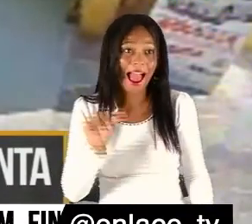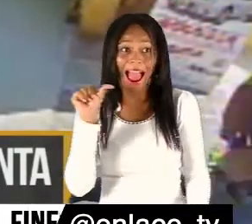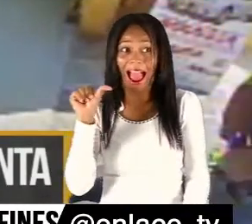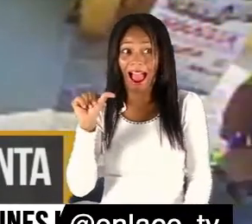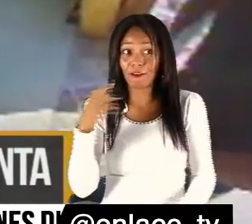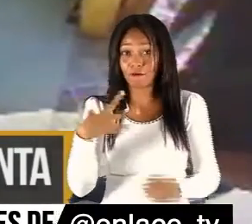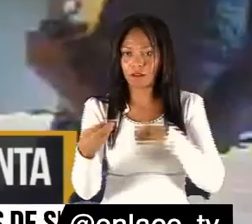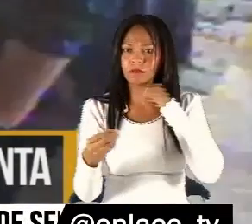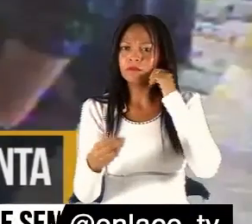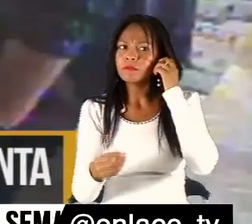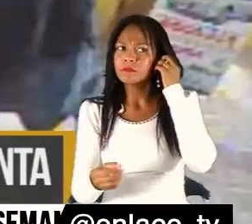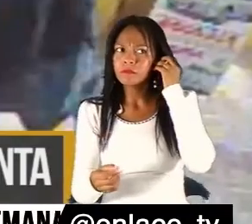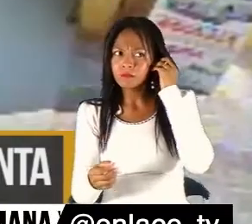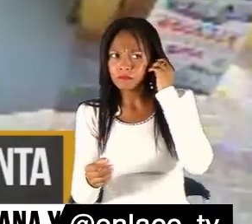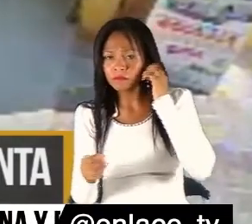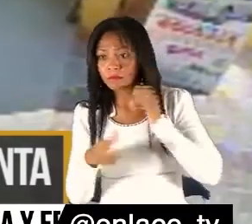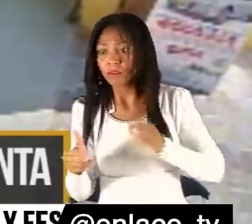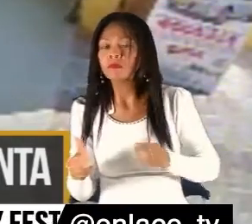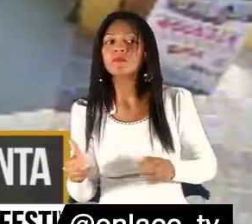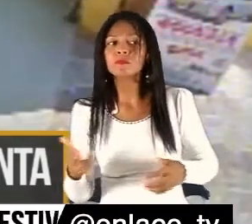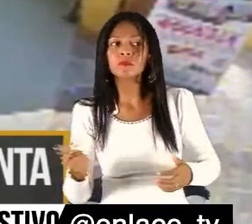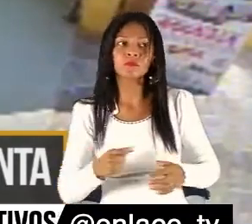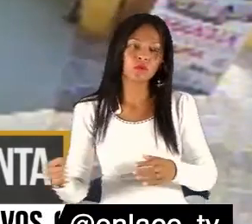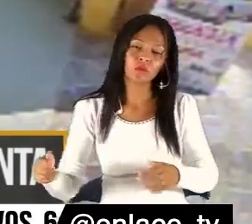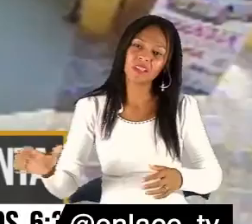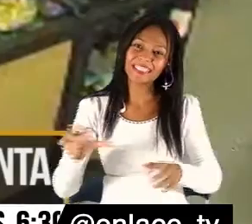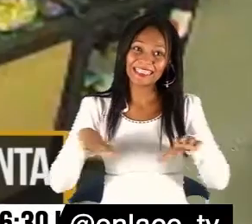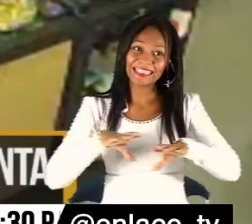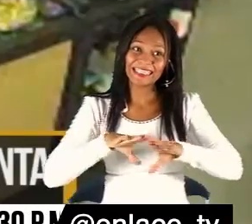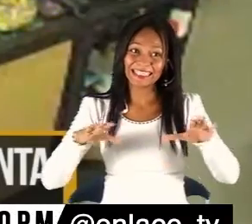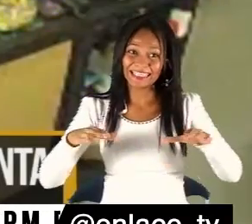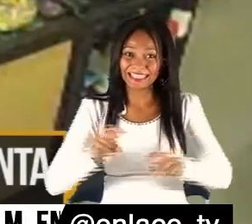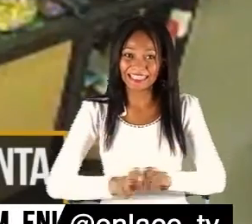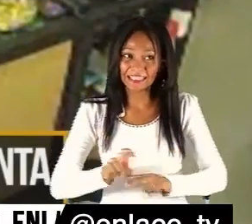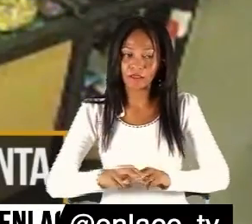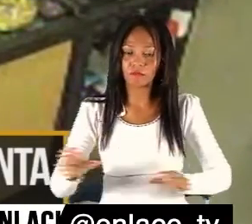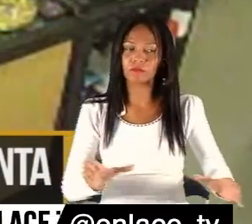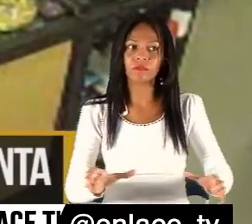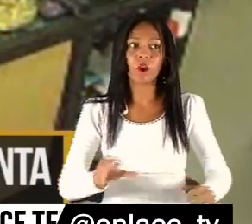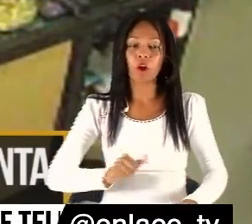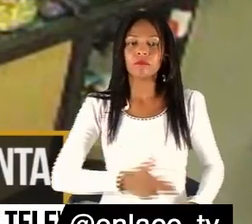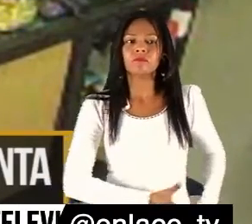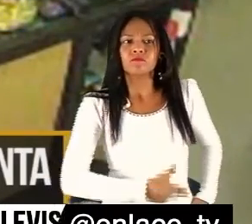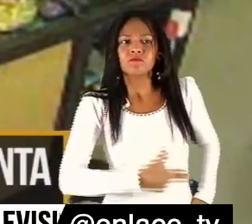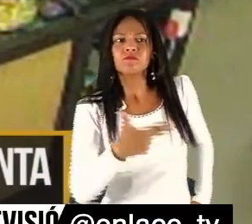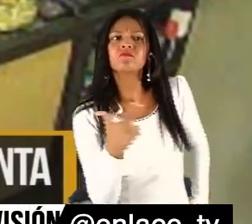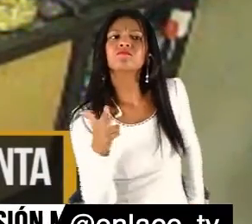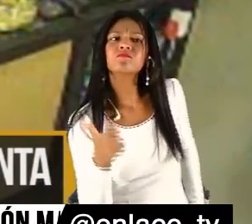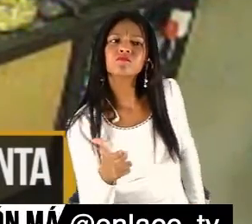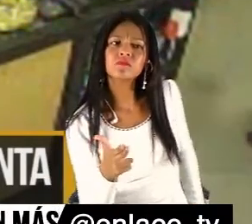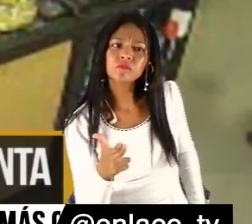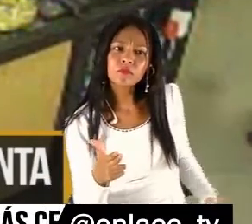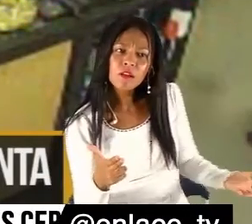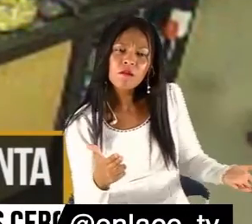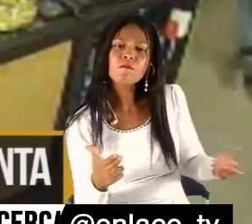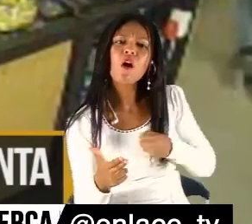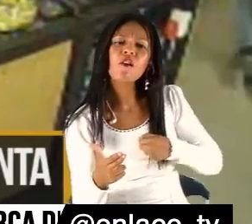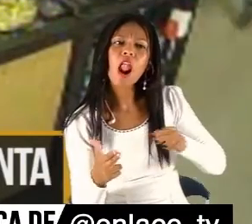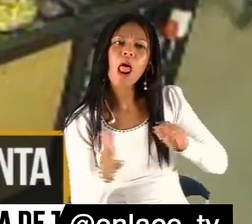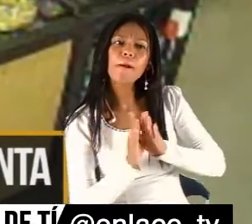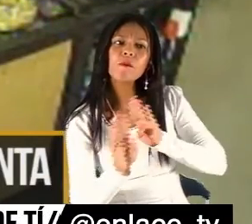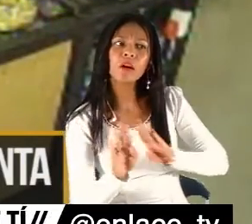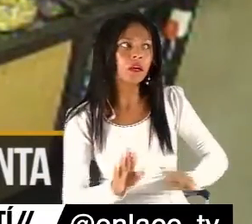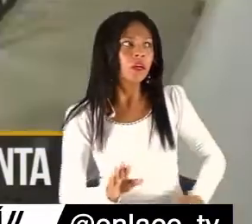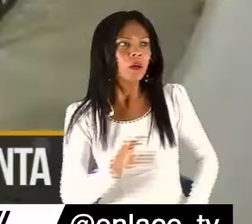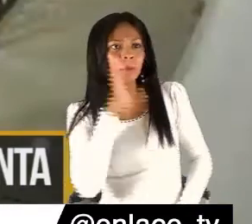mujer, y atravesaron una de las sillas para que nadie más fuera a entrar. Y la otra persona sacó el arma y le dijo al administrador que abriera la puerta. Este con pericia